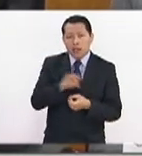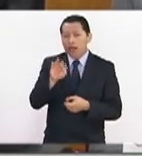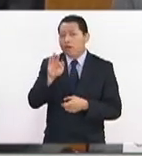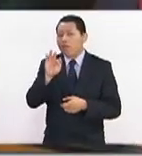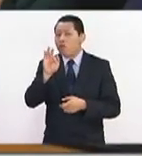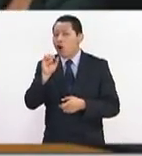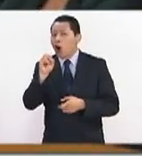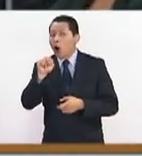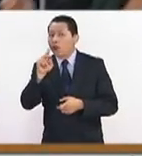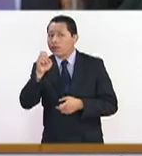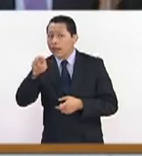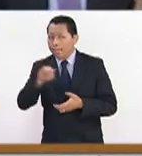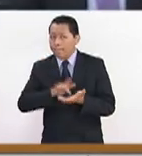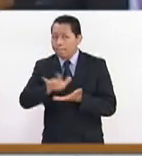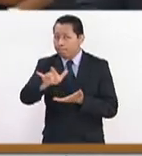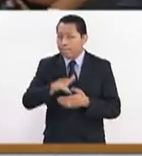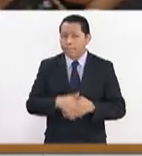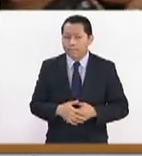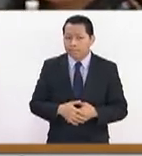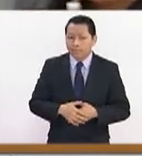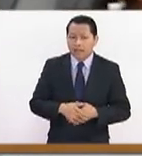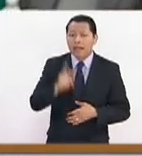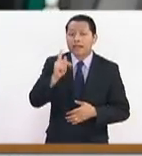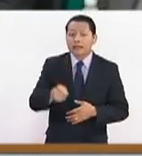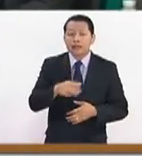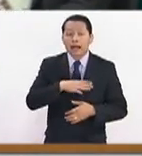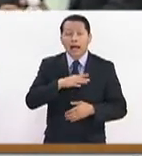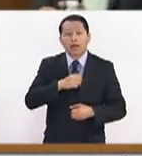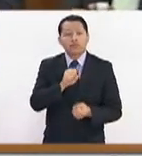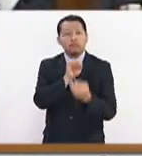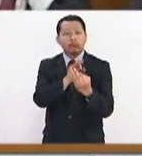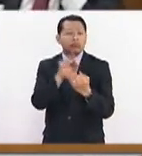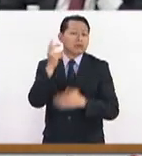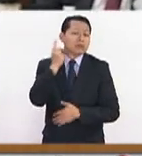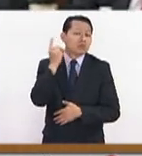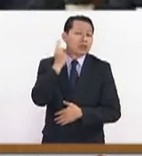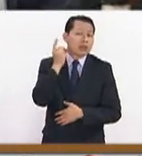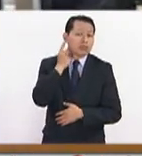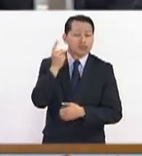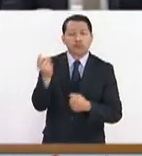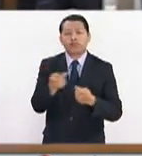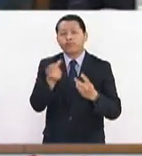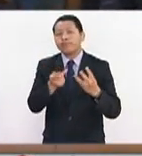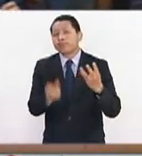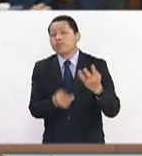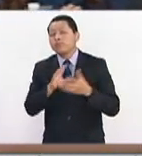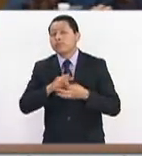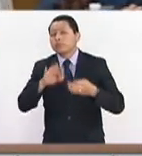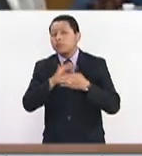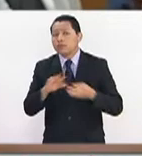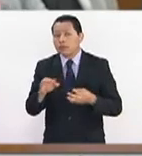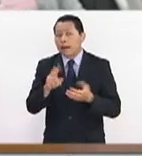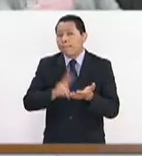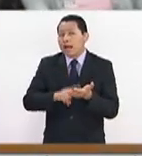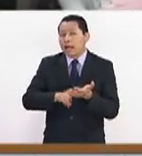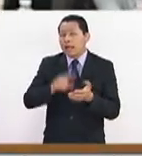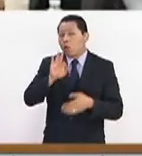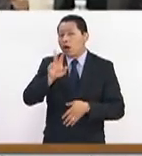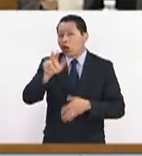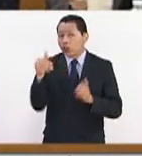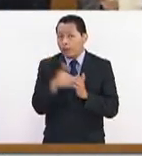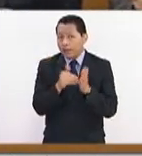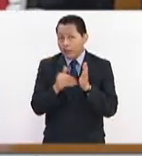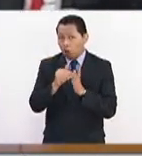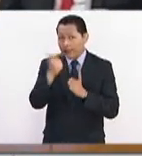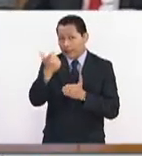apoye. Al comparecer ante diputados, informó que el costo de la reconstrucción será de 48,000 millones